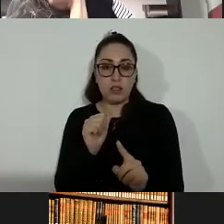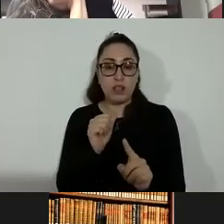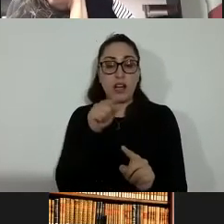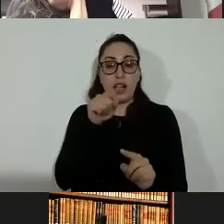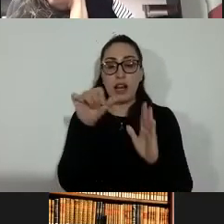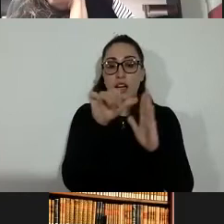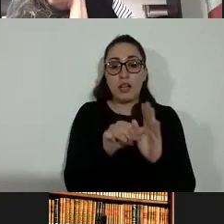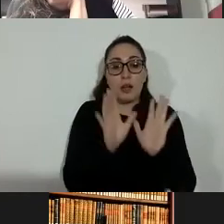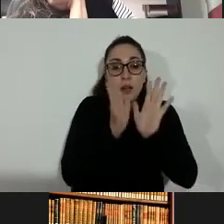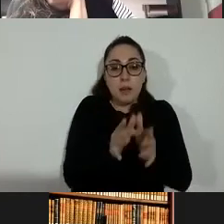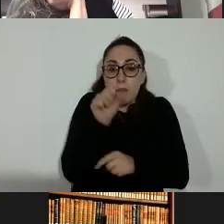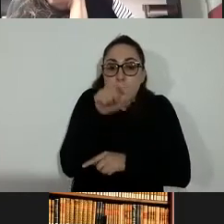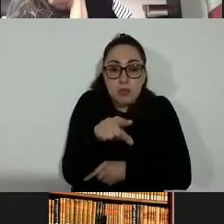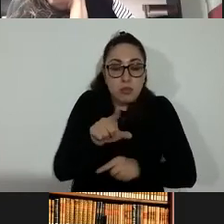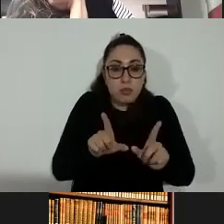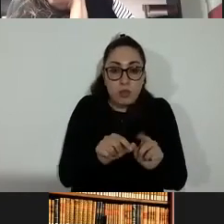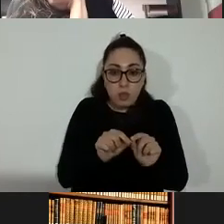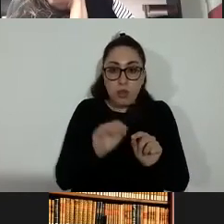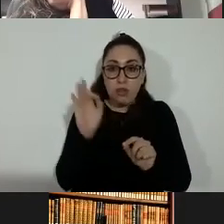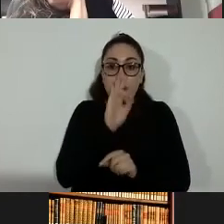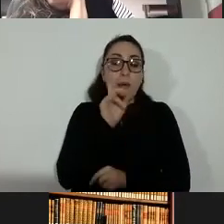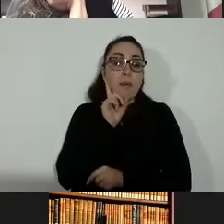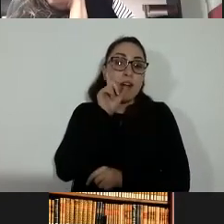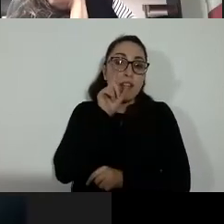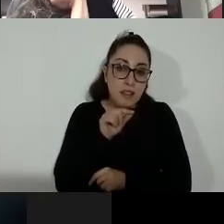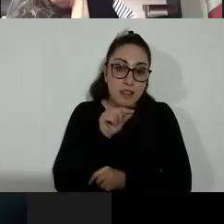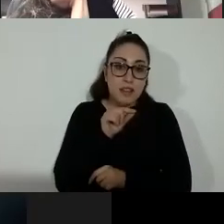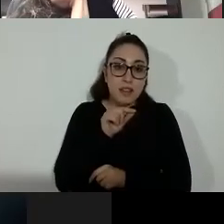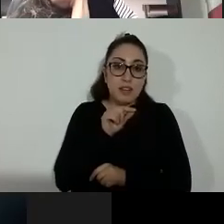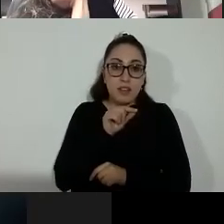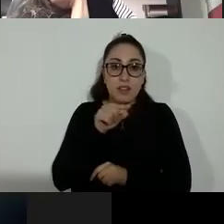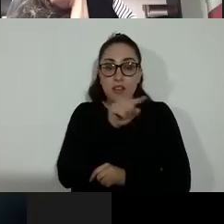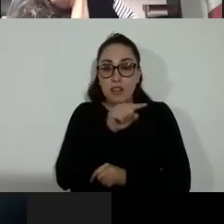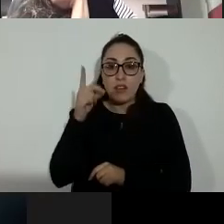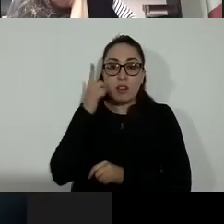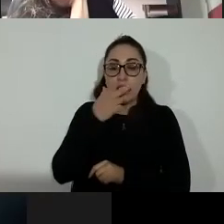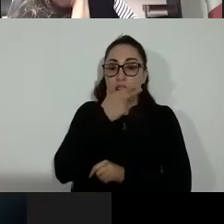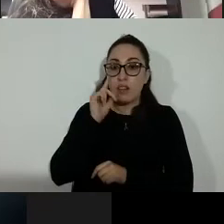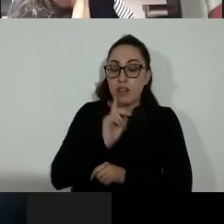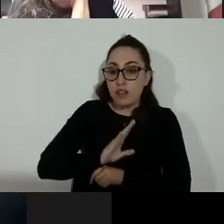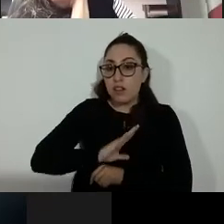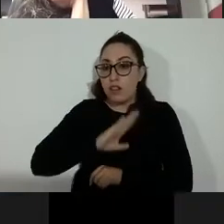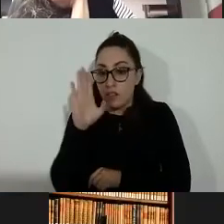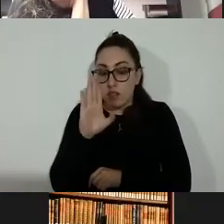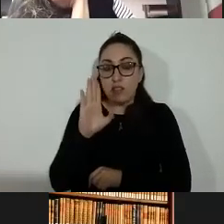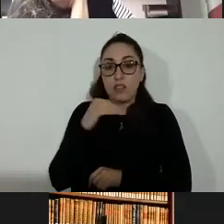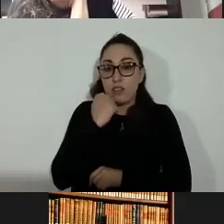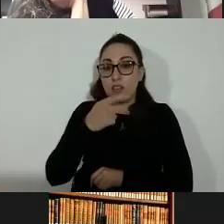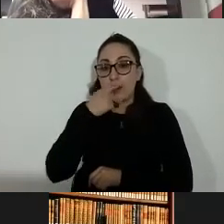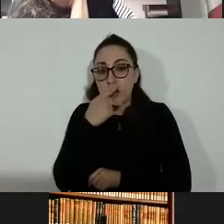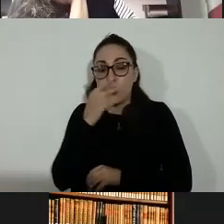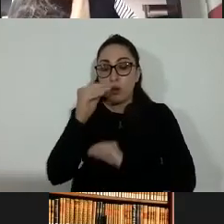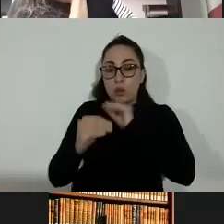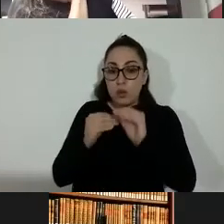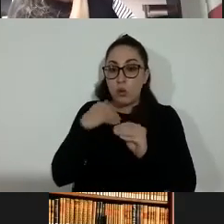artículo de una manera directa. Si el día de mañana cualquier diputada, diputado desea comentar o discutir